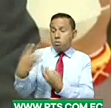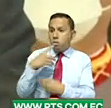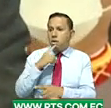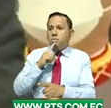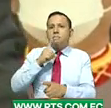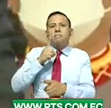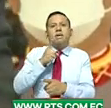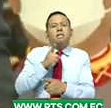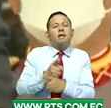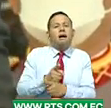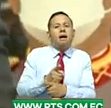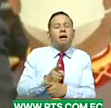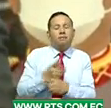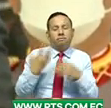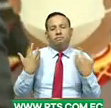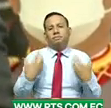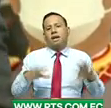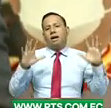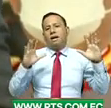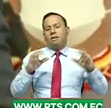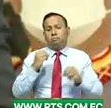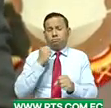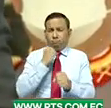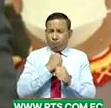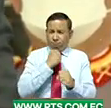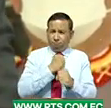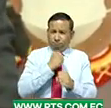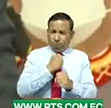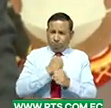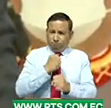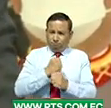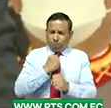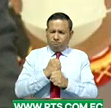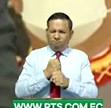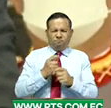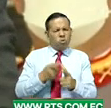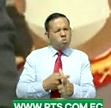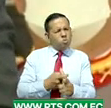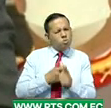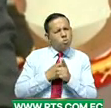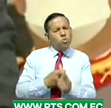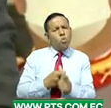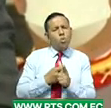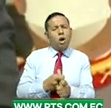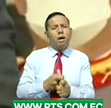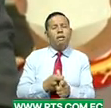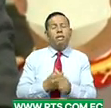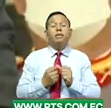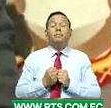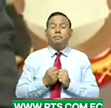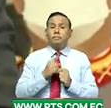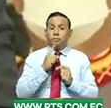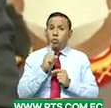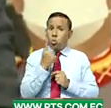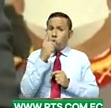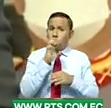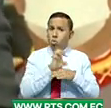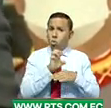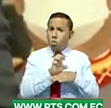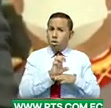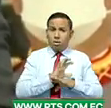mundial en una tarea que es apremiante, no solo para el